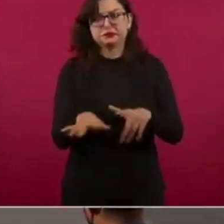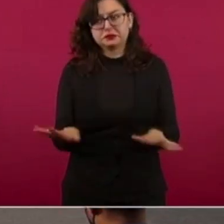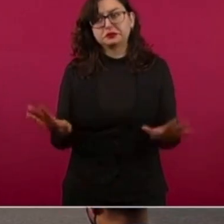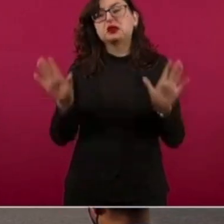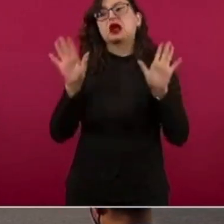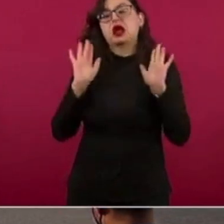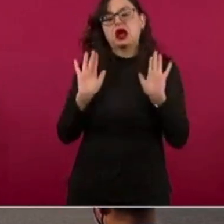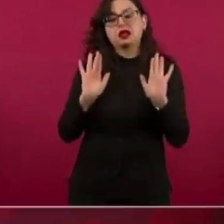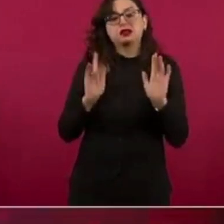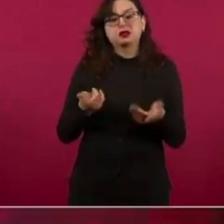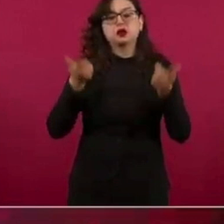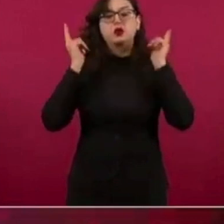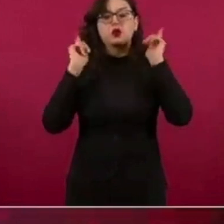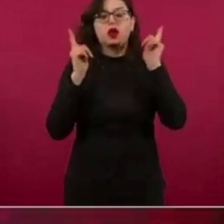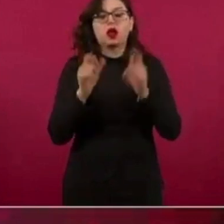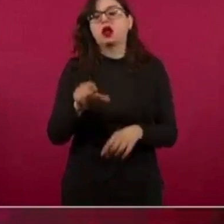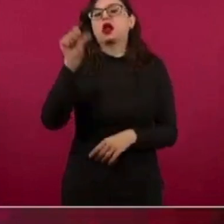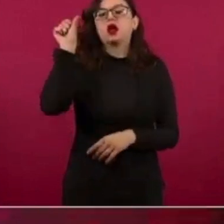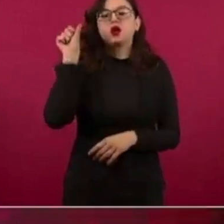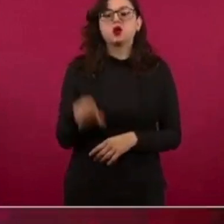hoy